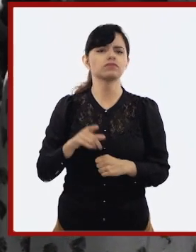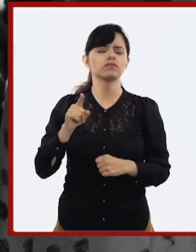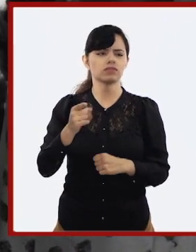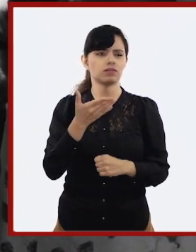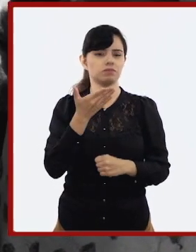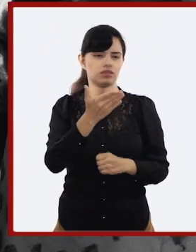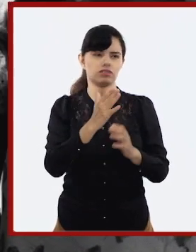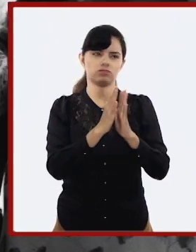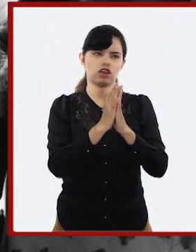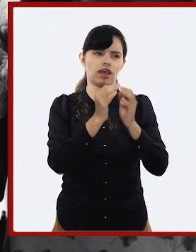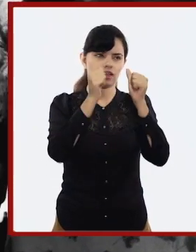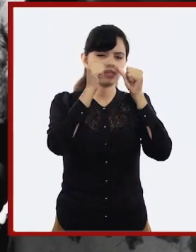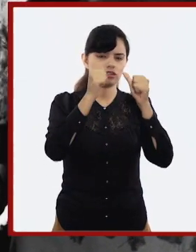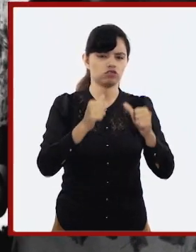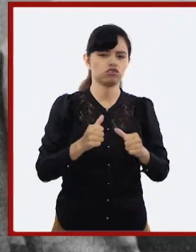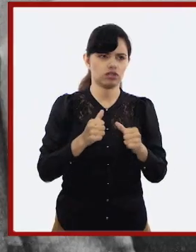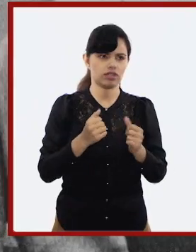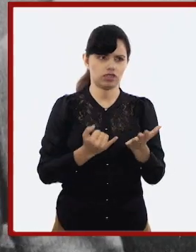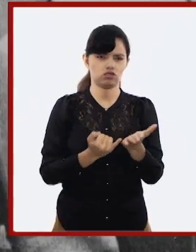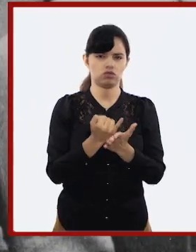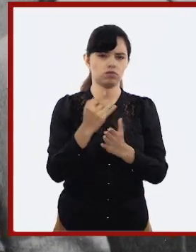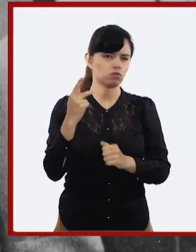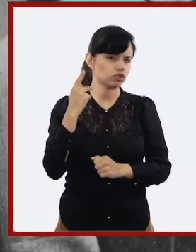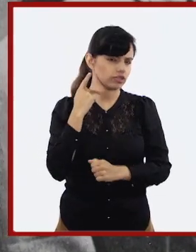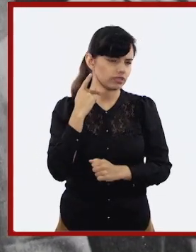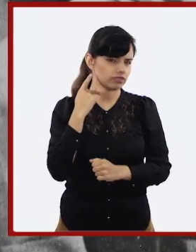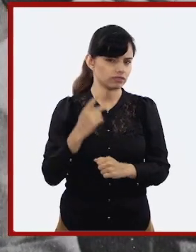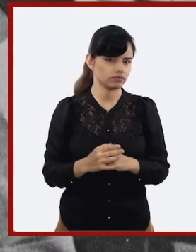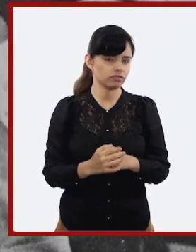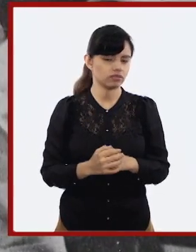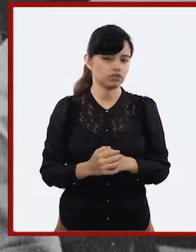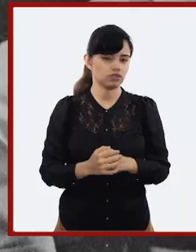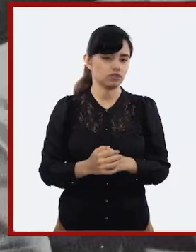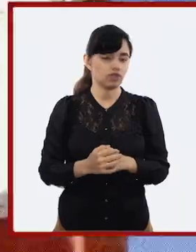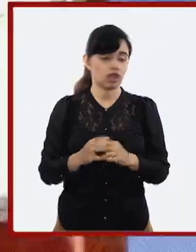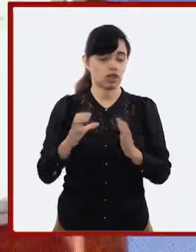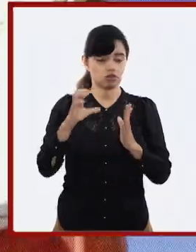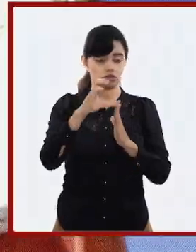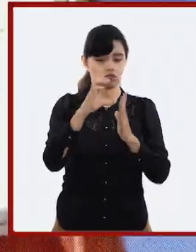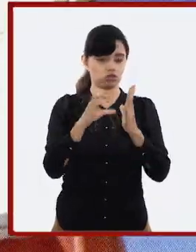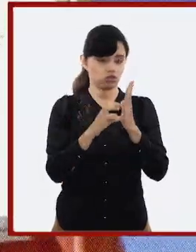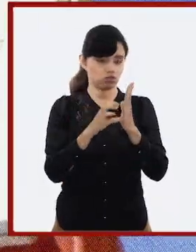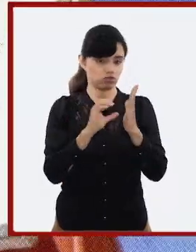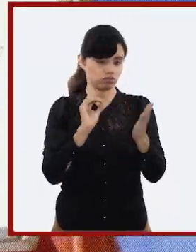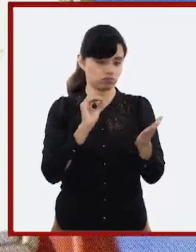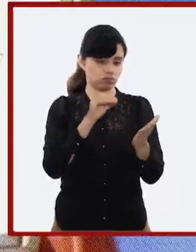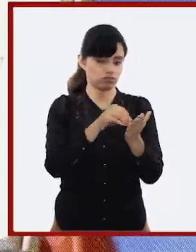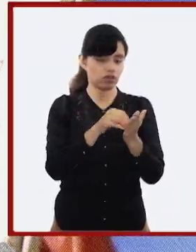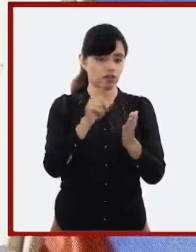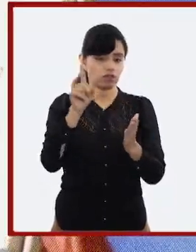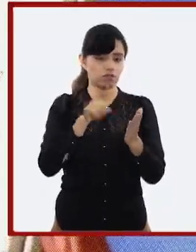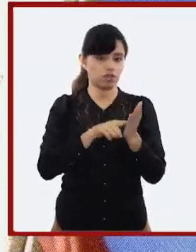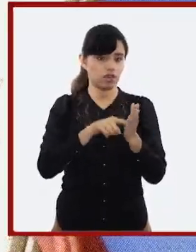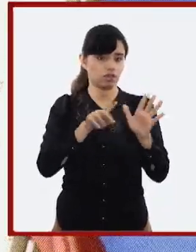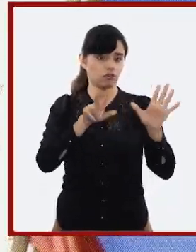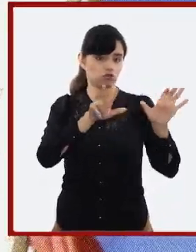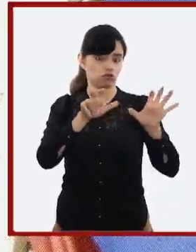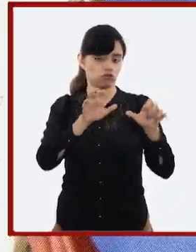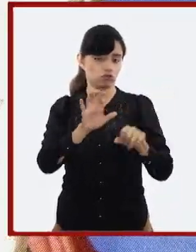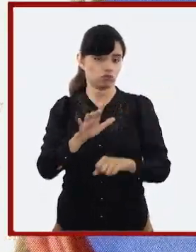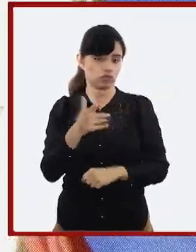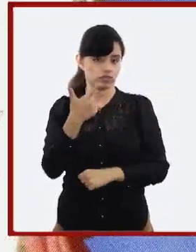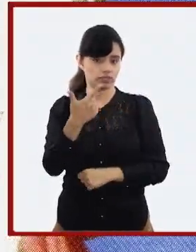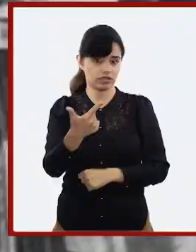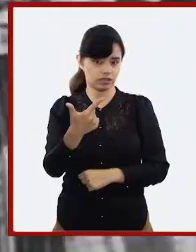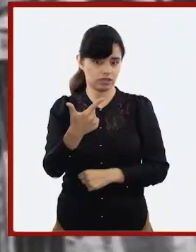en cuenta en las decisiones políticas. Para el constituyente de 1857,